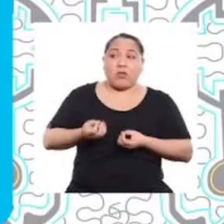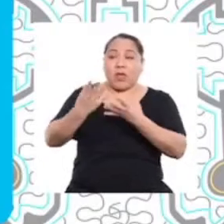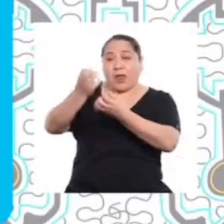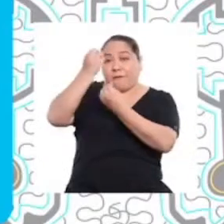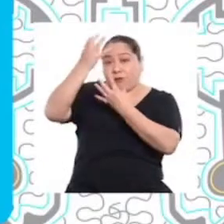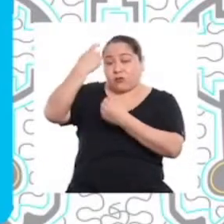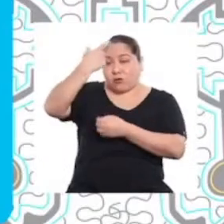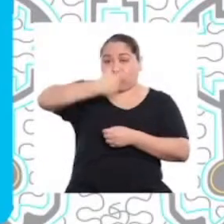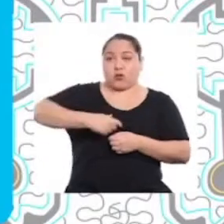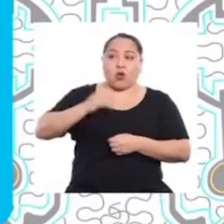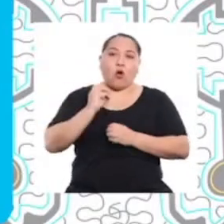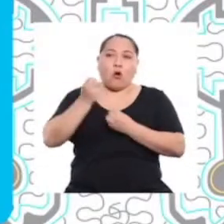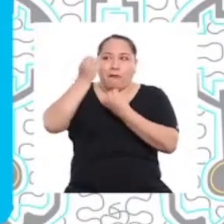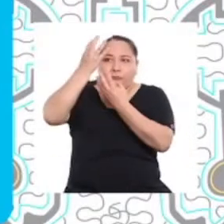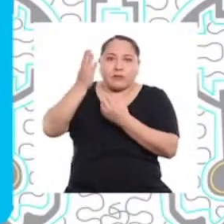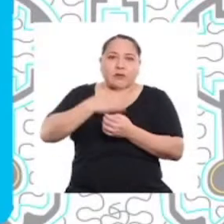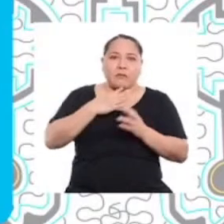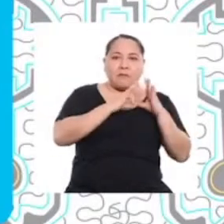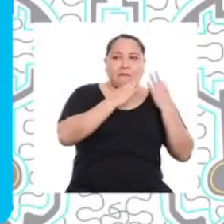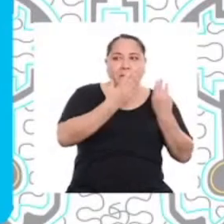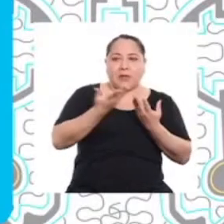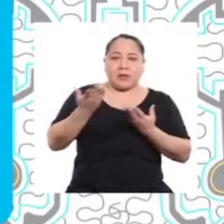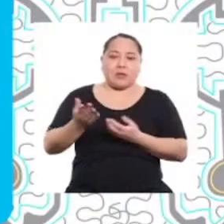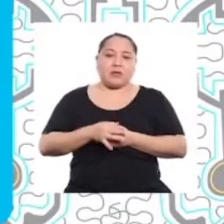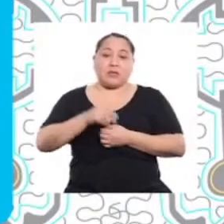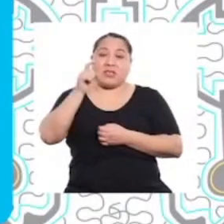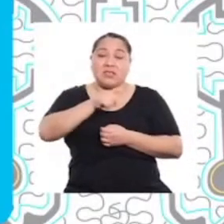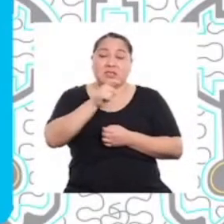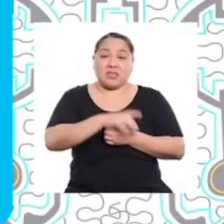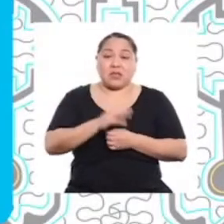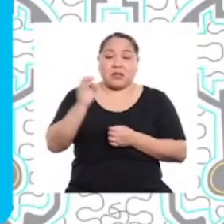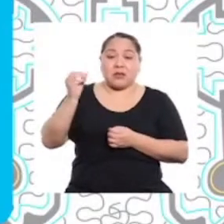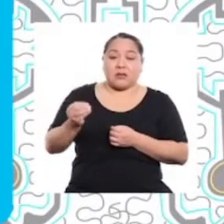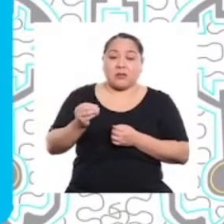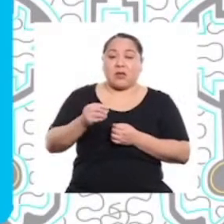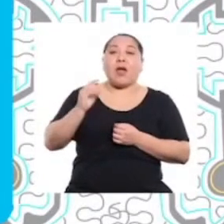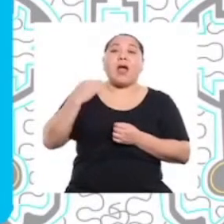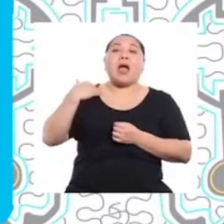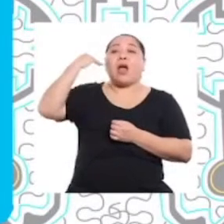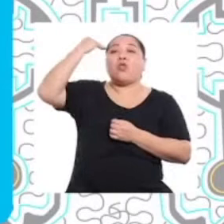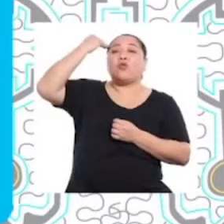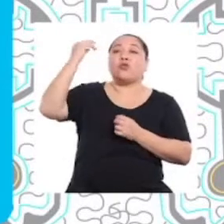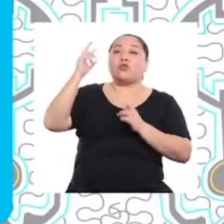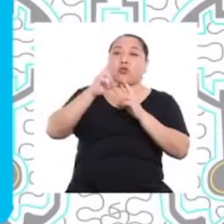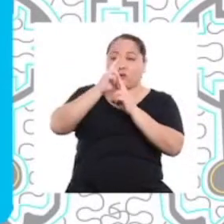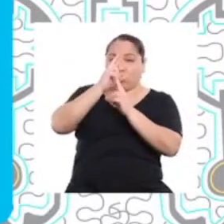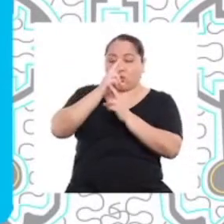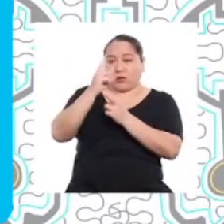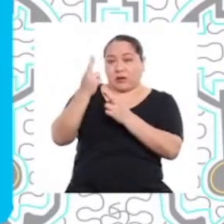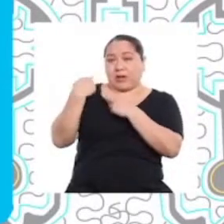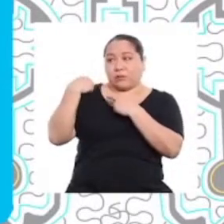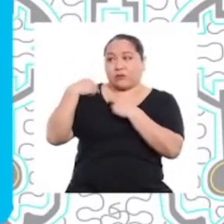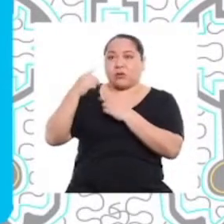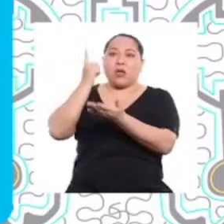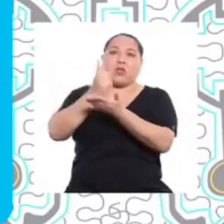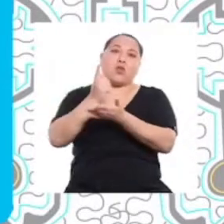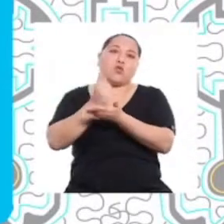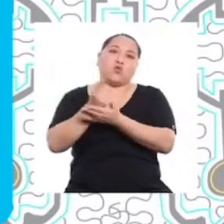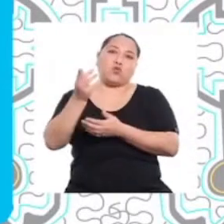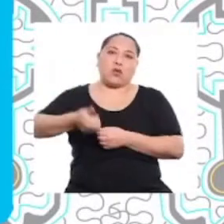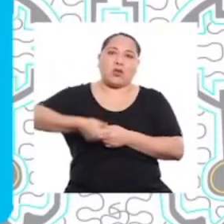datos personales ni de familiares. Y si fuera necesario, con ayuda del adulto responsable, reportarlo a las